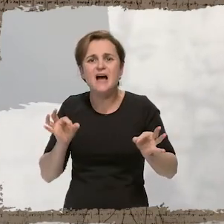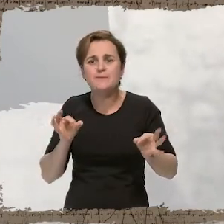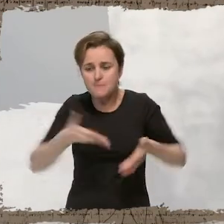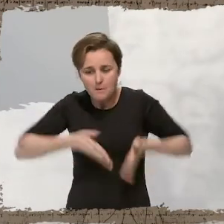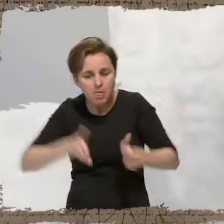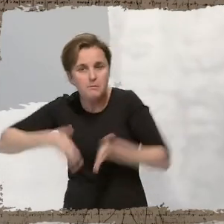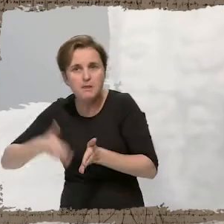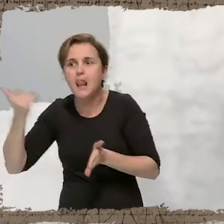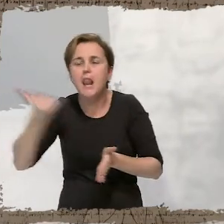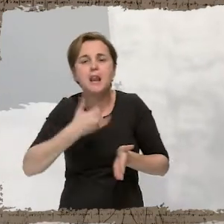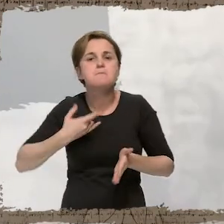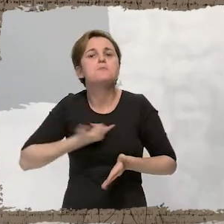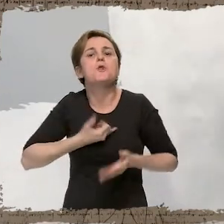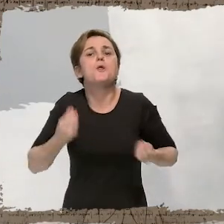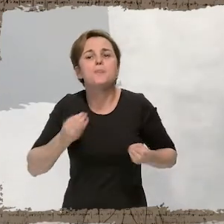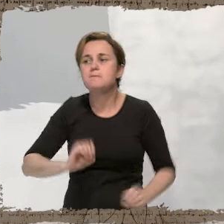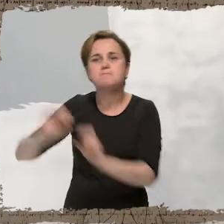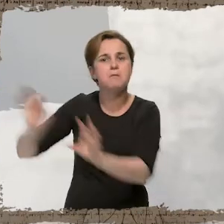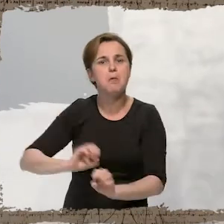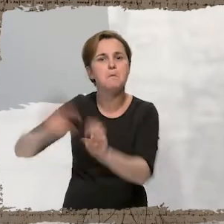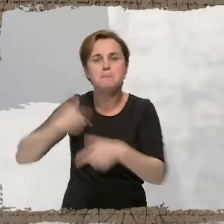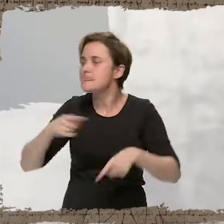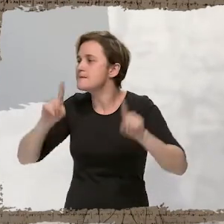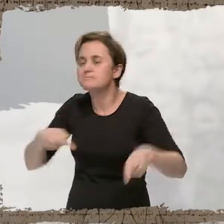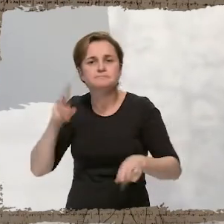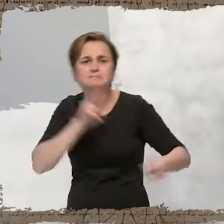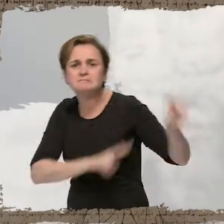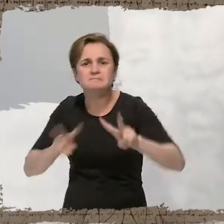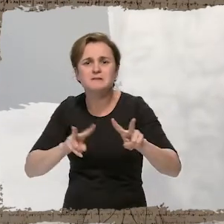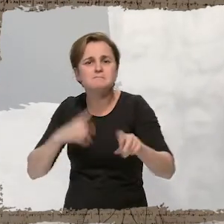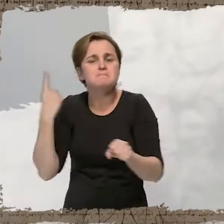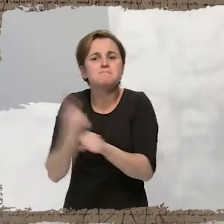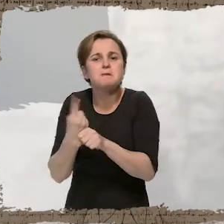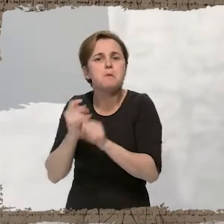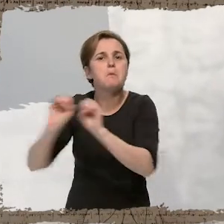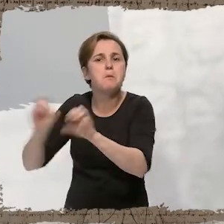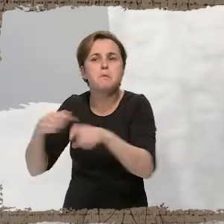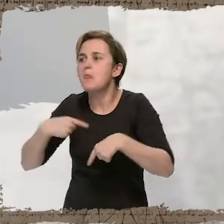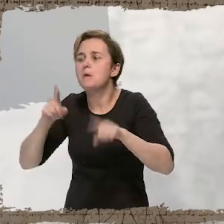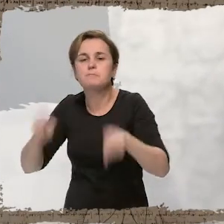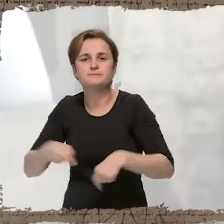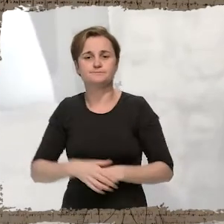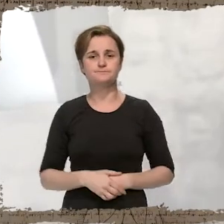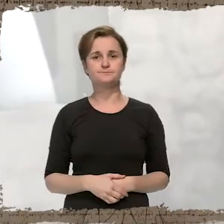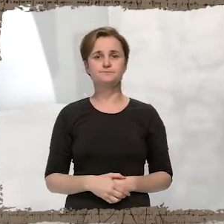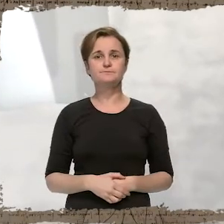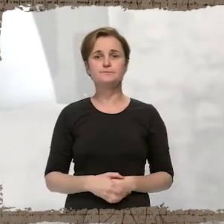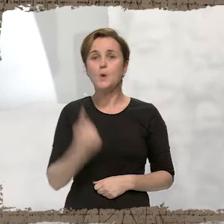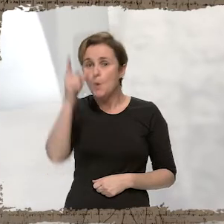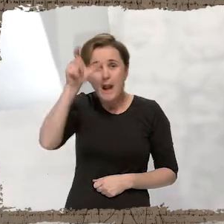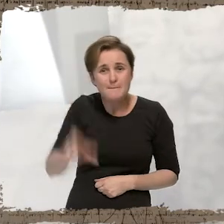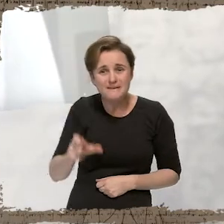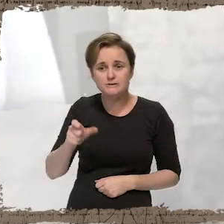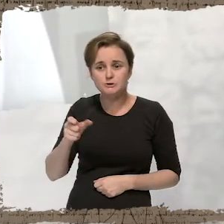sabemos es que los chicos nacen pero sí pero se los dejan en los establecimientos así este de casas cunas con nn si una